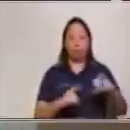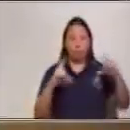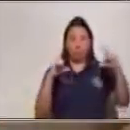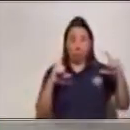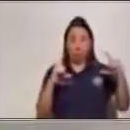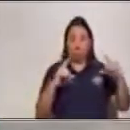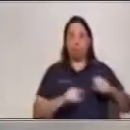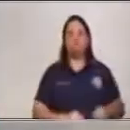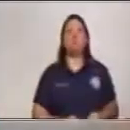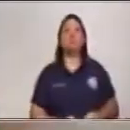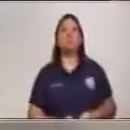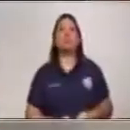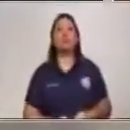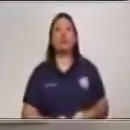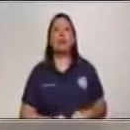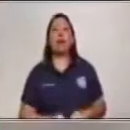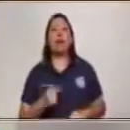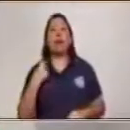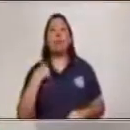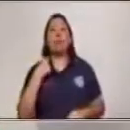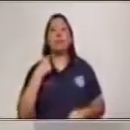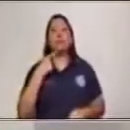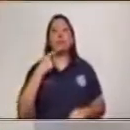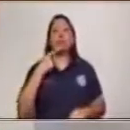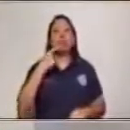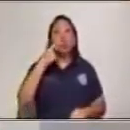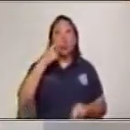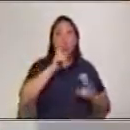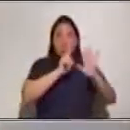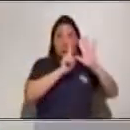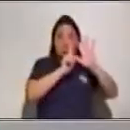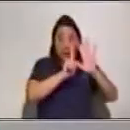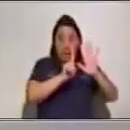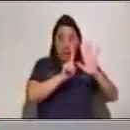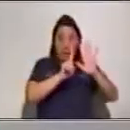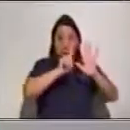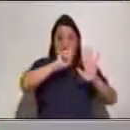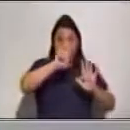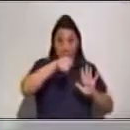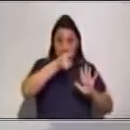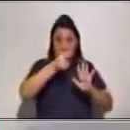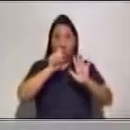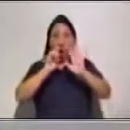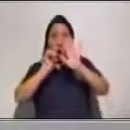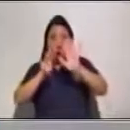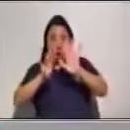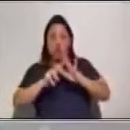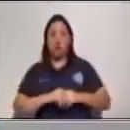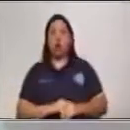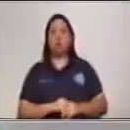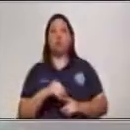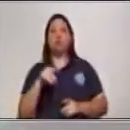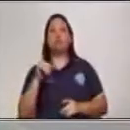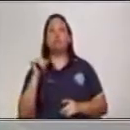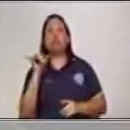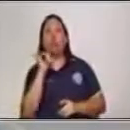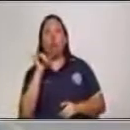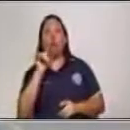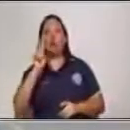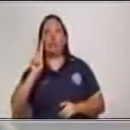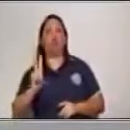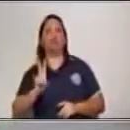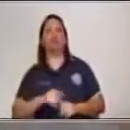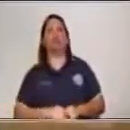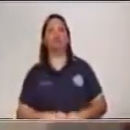paréntesis y adentro escribimos los dos números de los cuales estamos buscando el máximo común